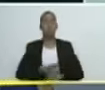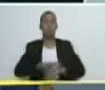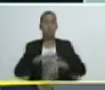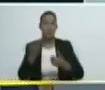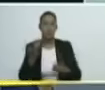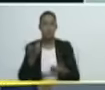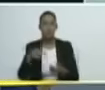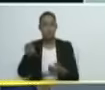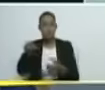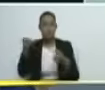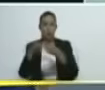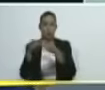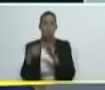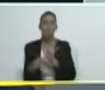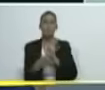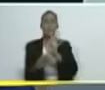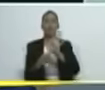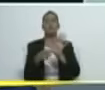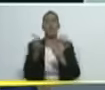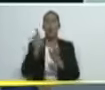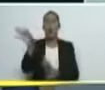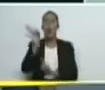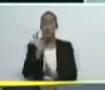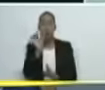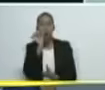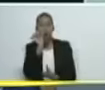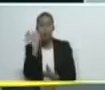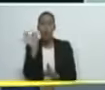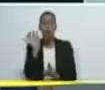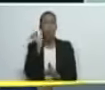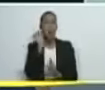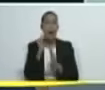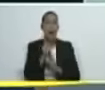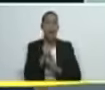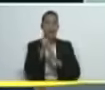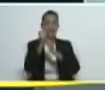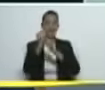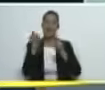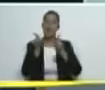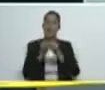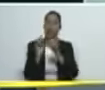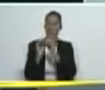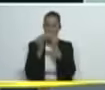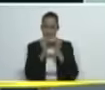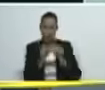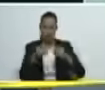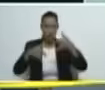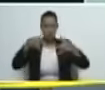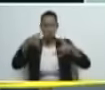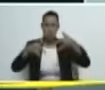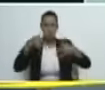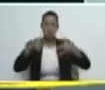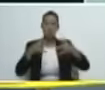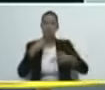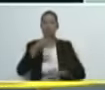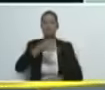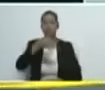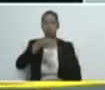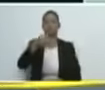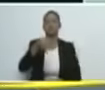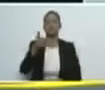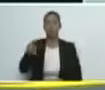títere o una titiritera. Ellos, los apellidos y sus títeres de